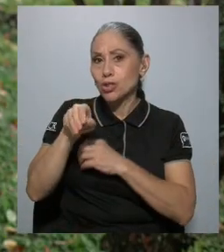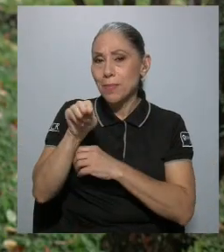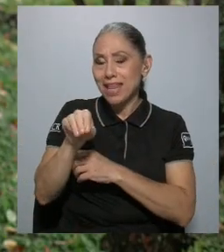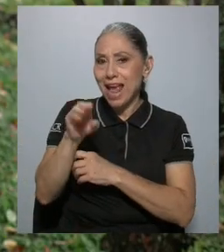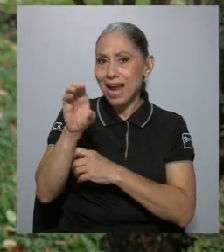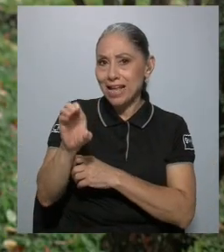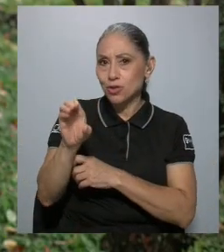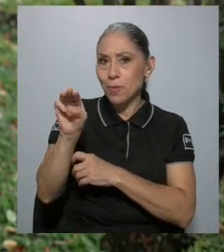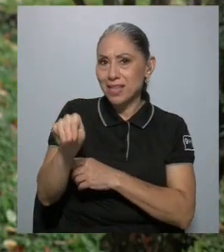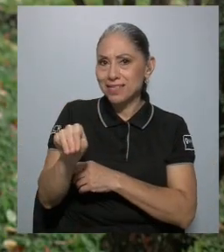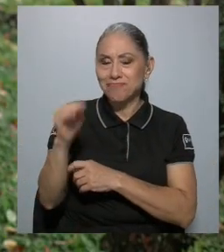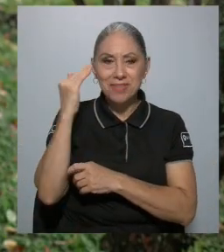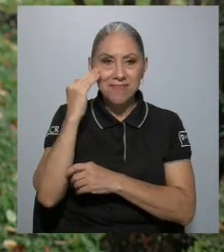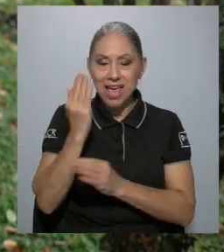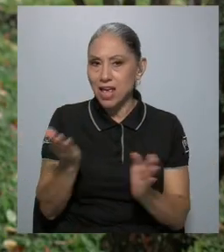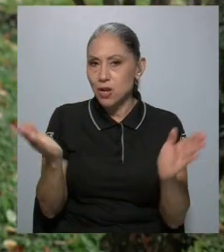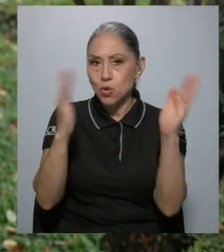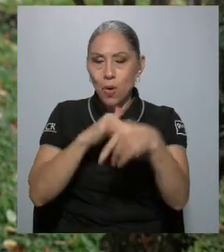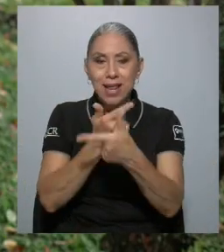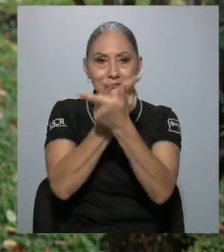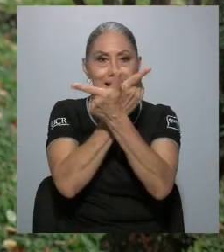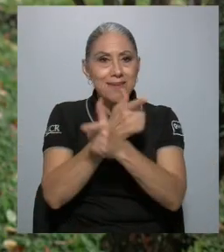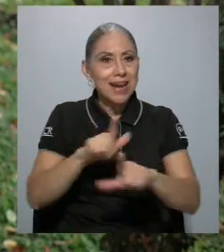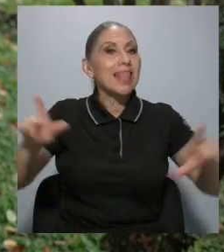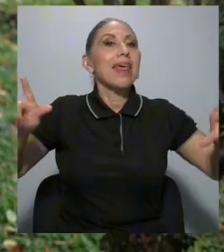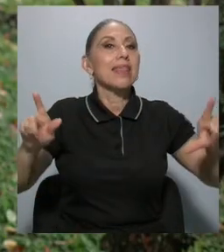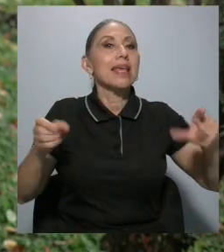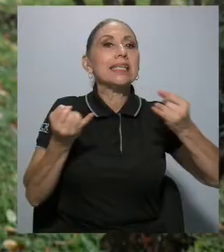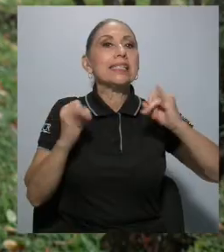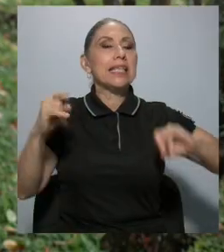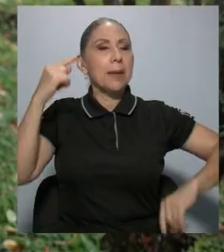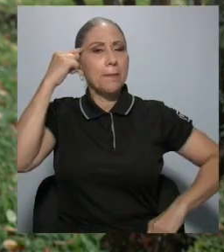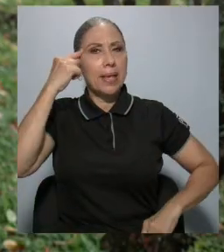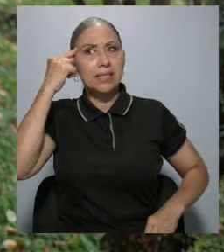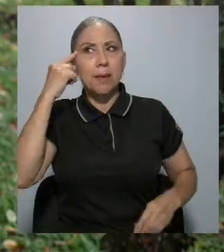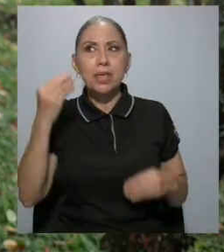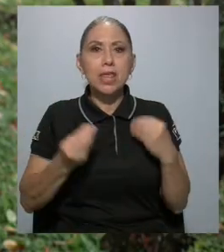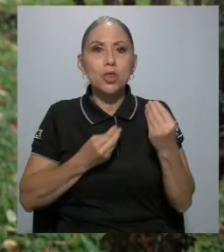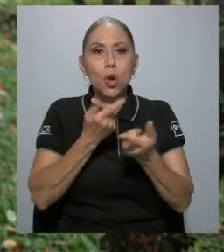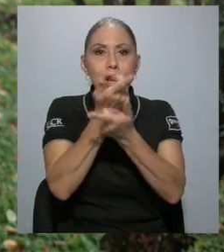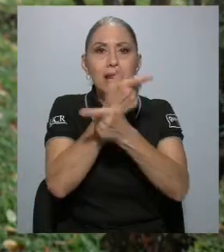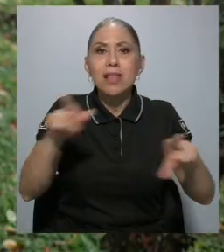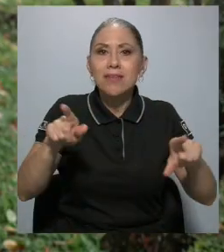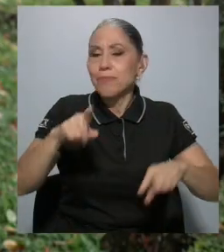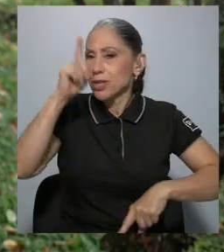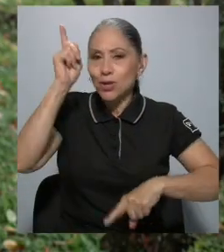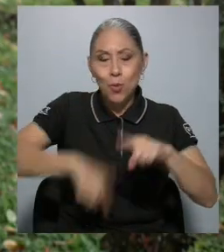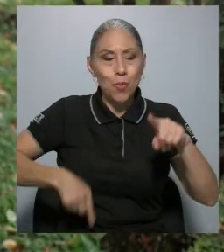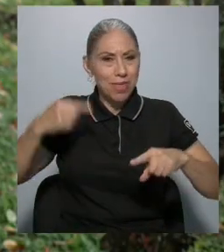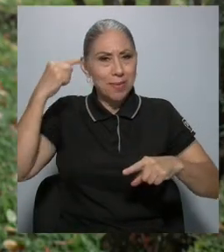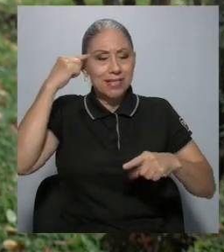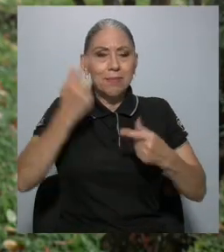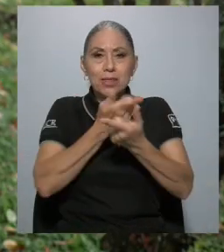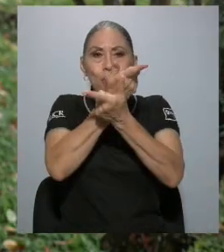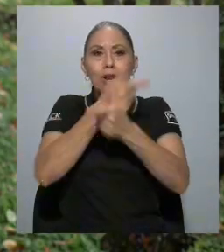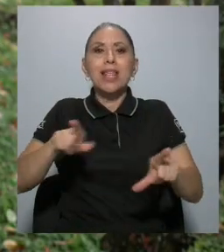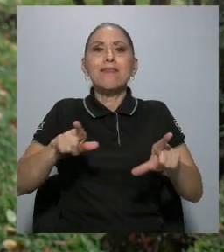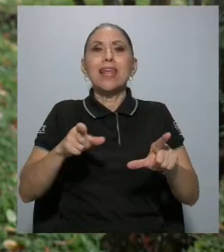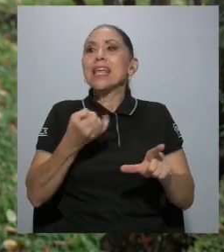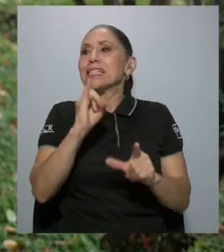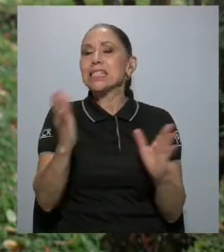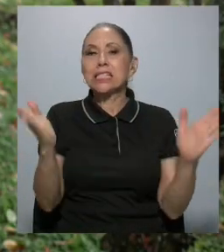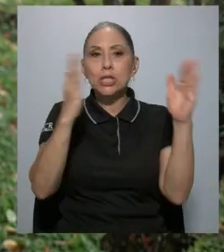Madrid sabía que no había libertad sin pensamiento libre y que no es posible que haya pensamiento libre